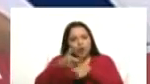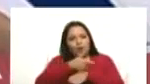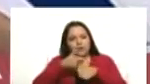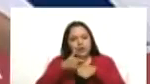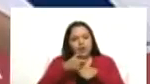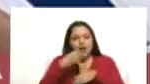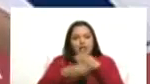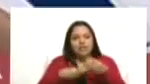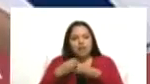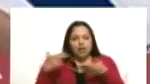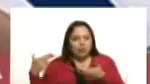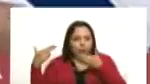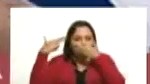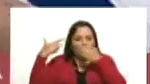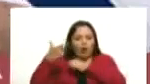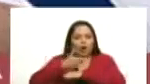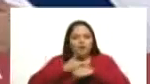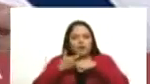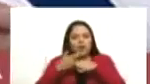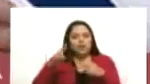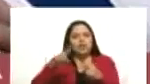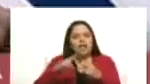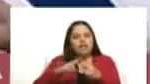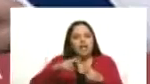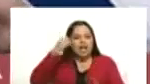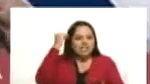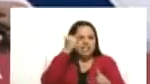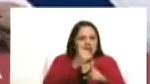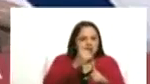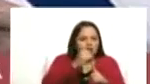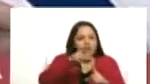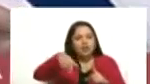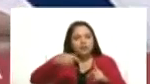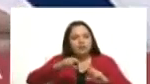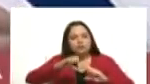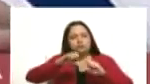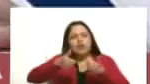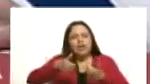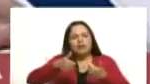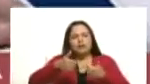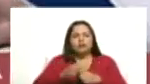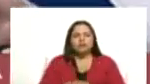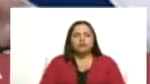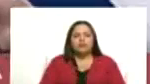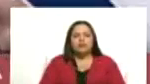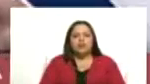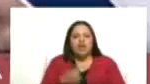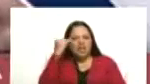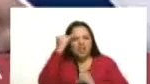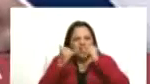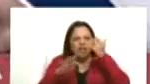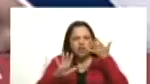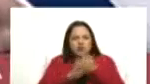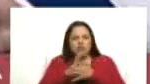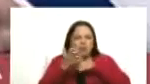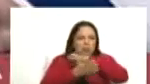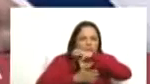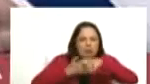secuestrar al gobernador del estado Táchira, asesinarlo y a partir de ahí iniciar una cadena de